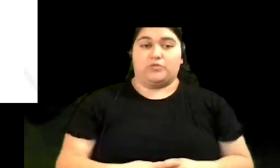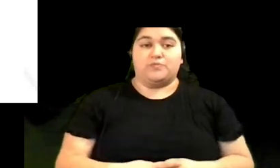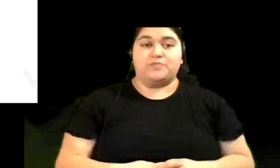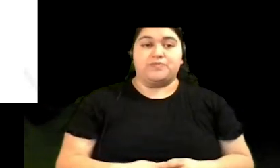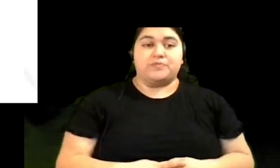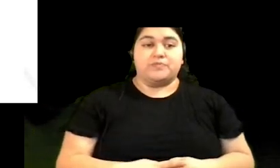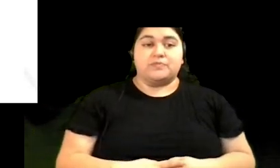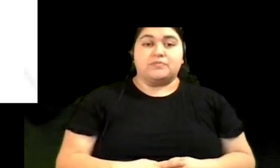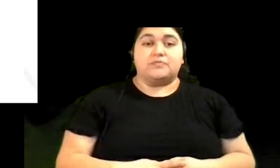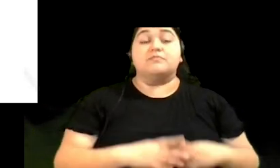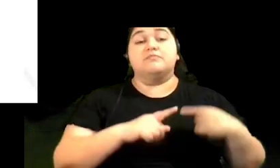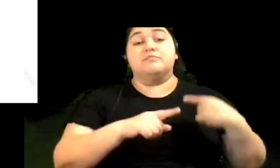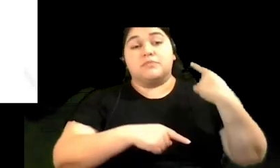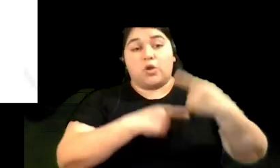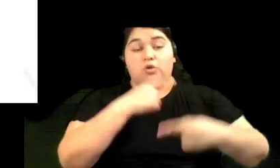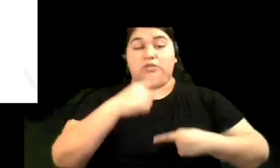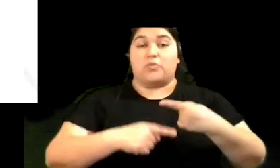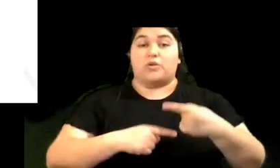Y siguiendo,